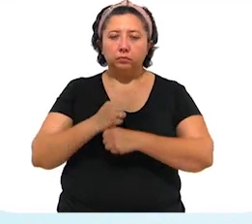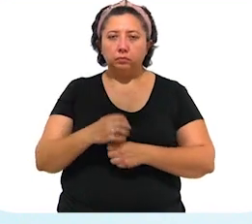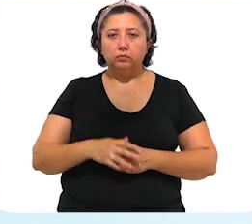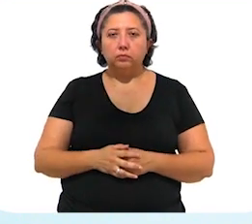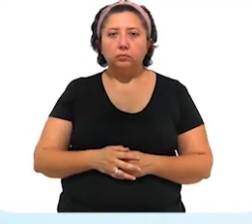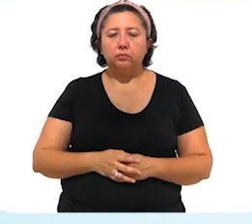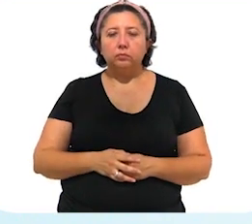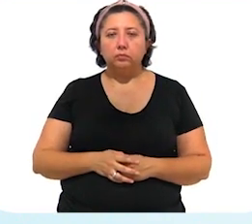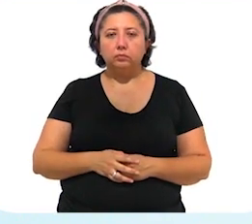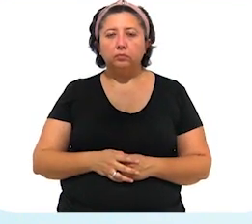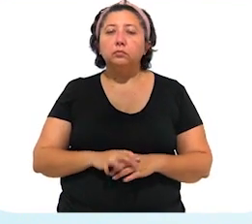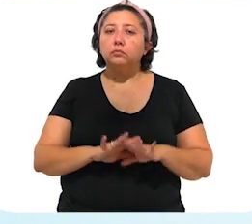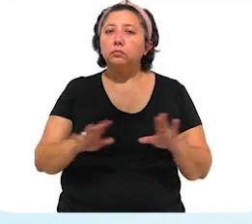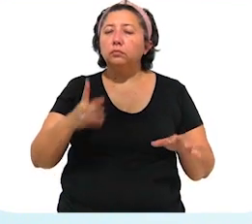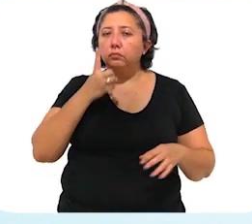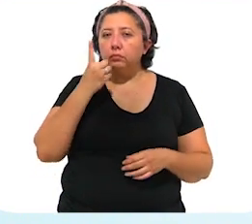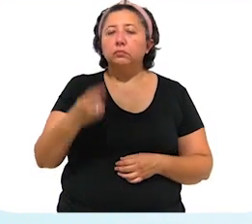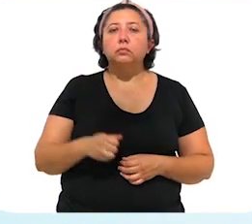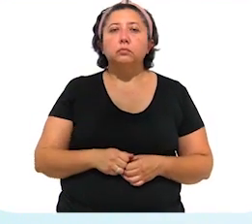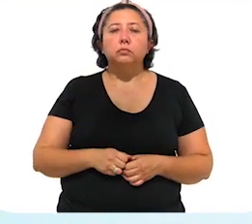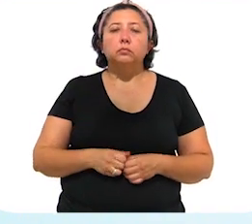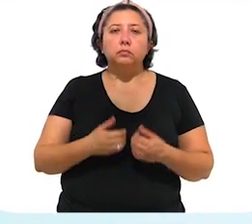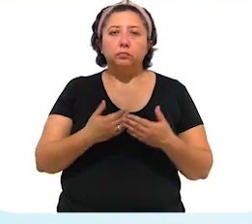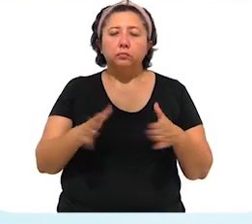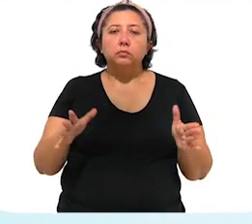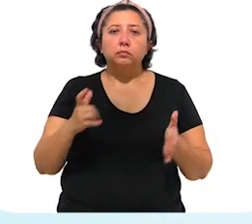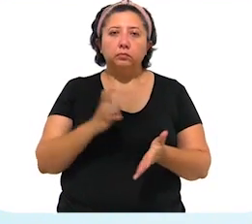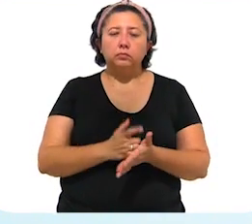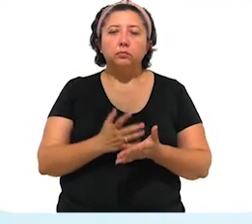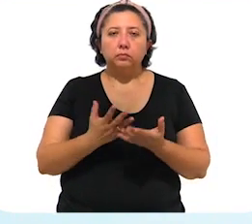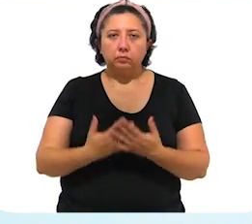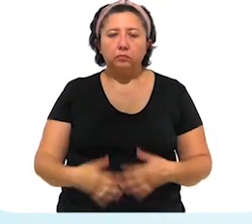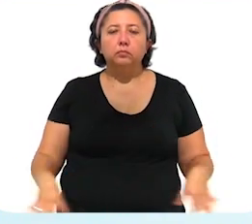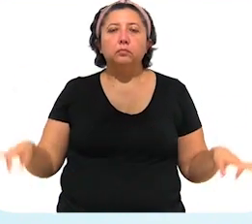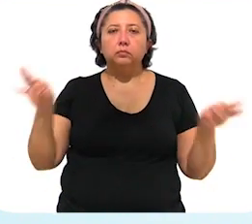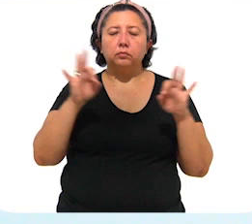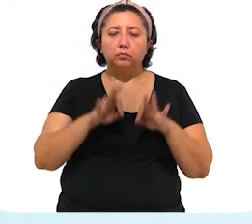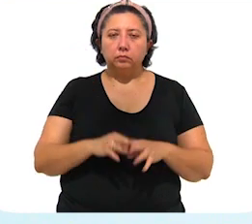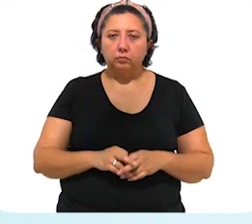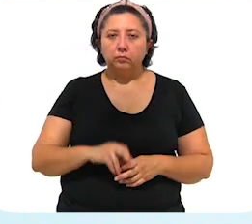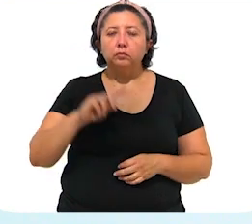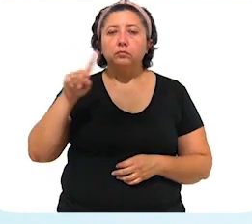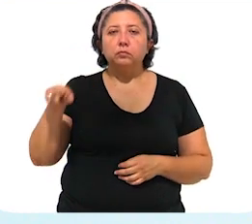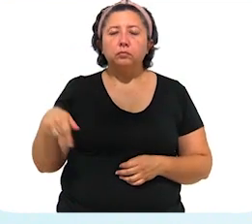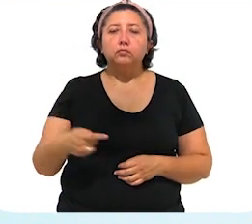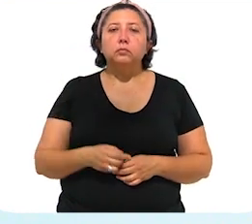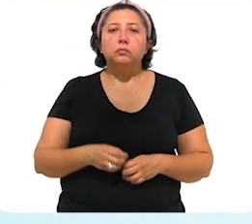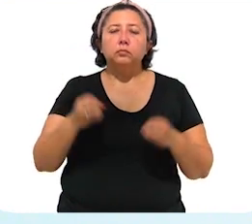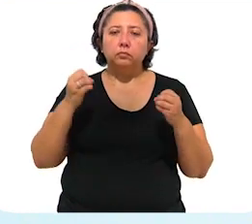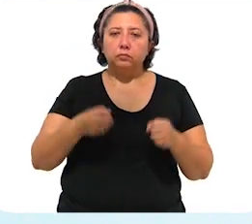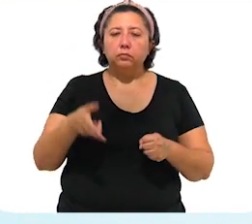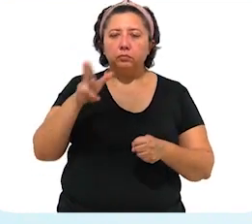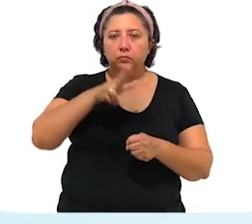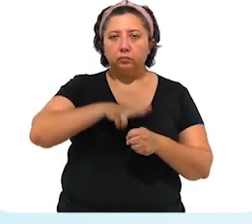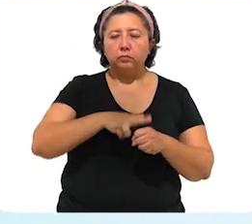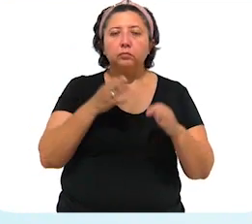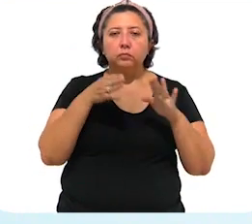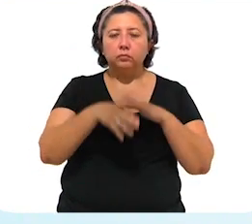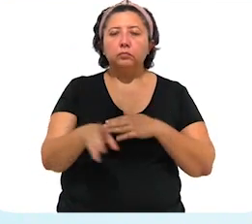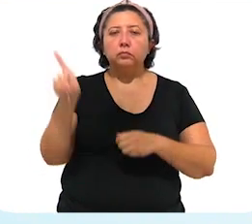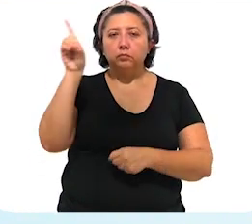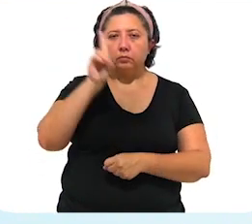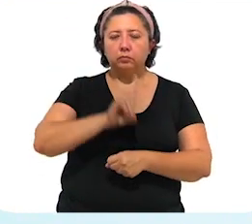fuerzas armadas como se ha señalado en la reapertura económica los datos más importantes son la ocupación hospitalaria